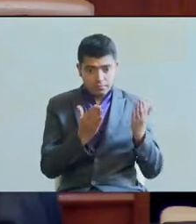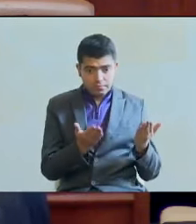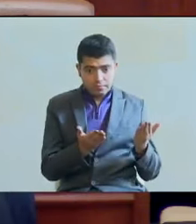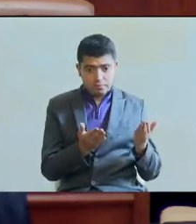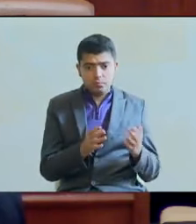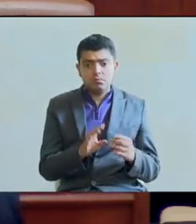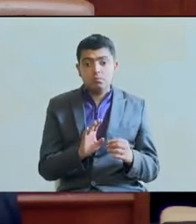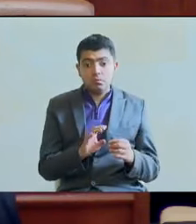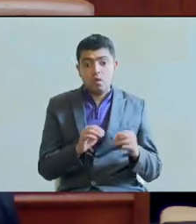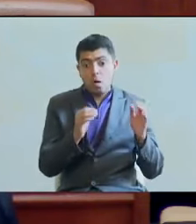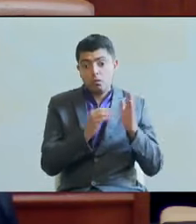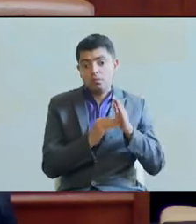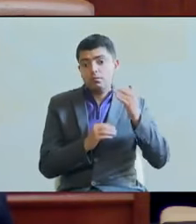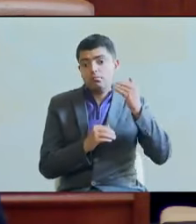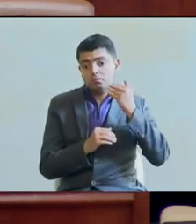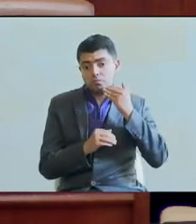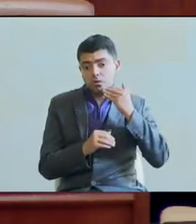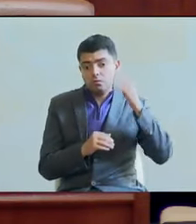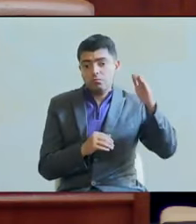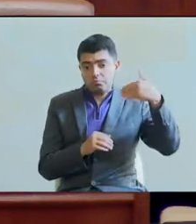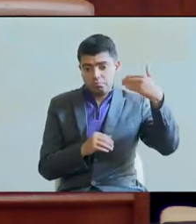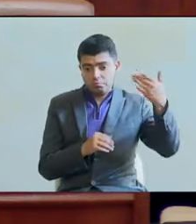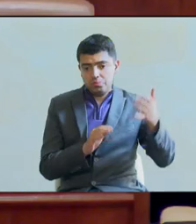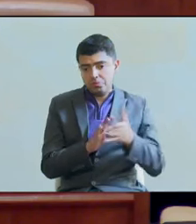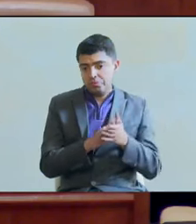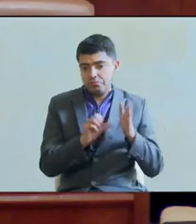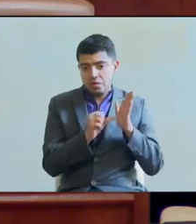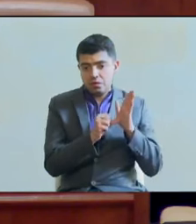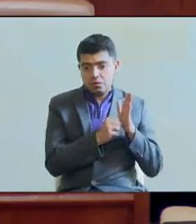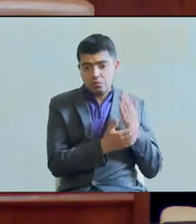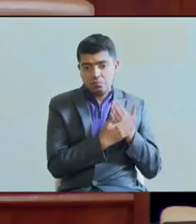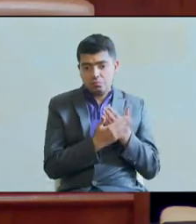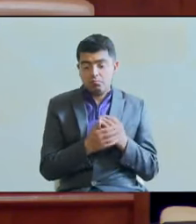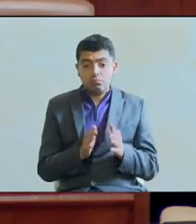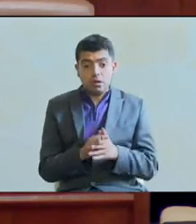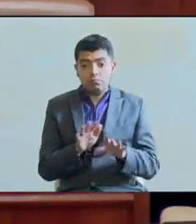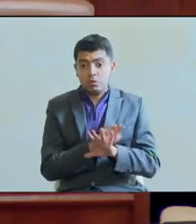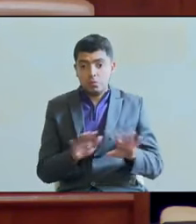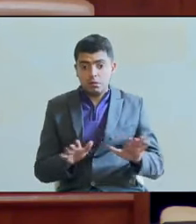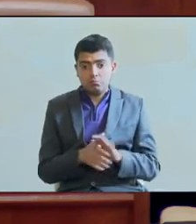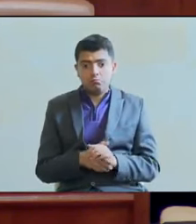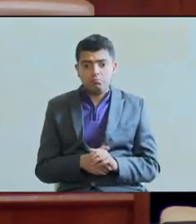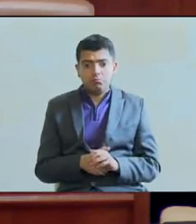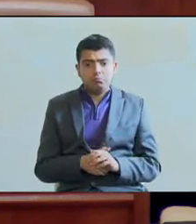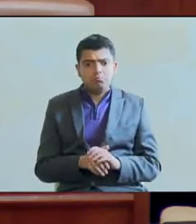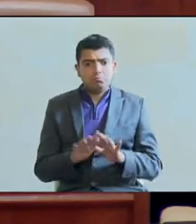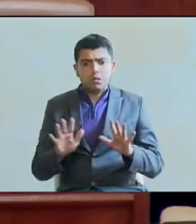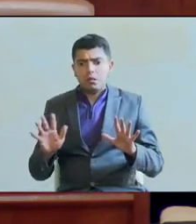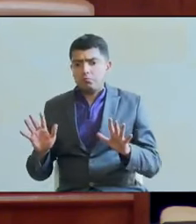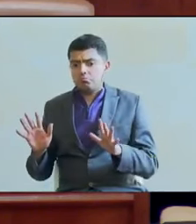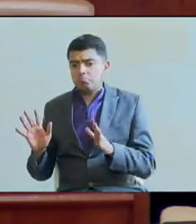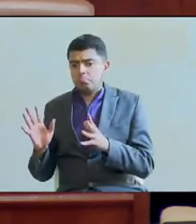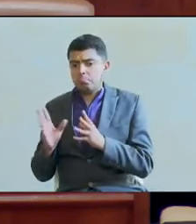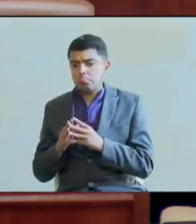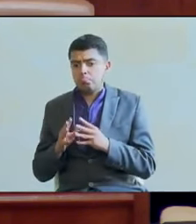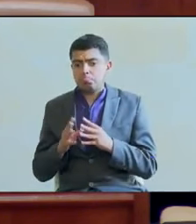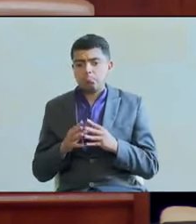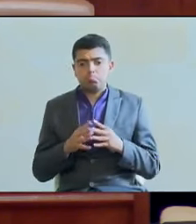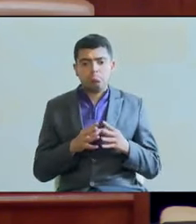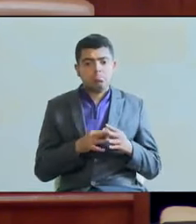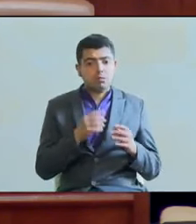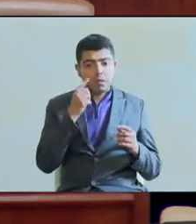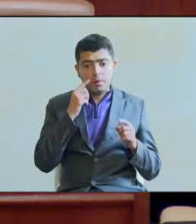sea el caso ya del articulado no siendo más como veo que hay pues posiciones